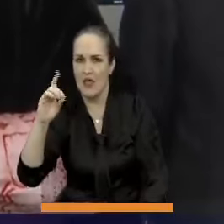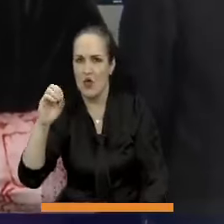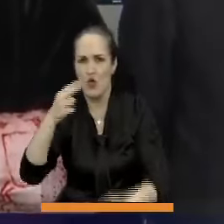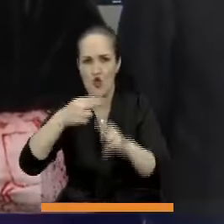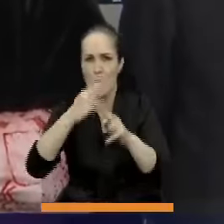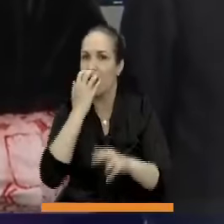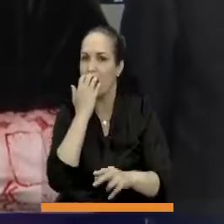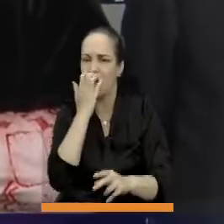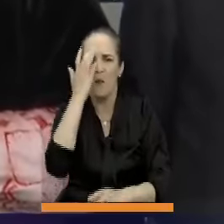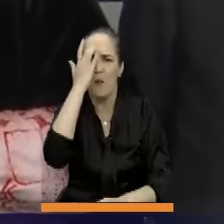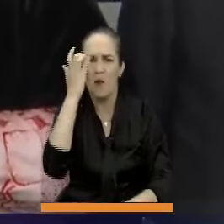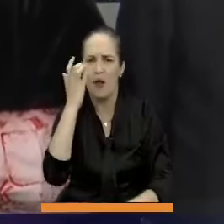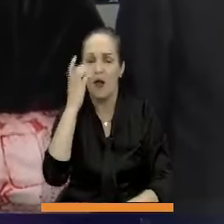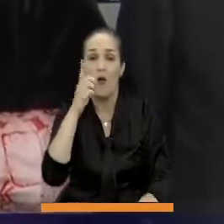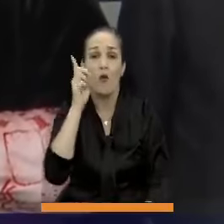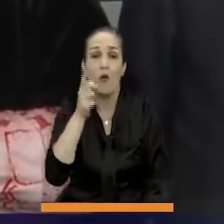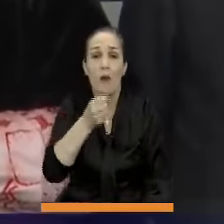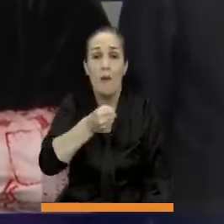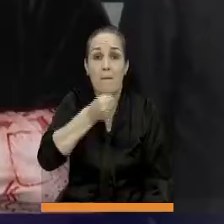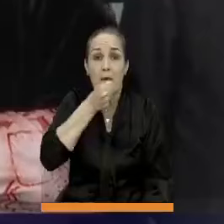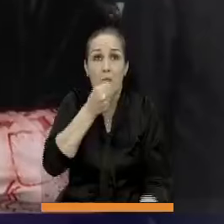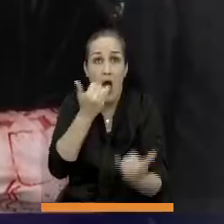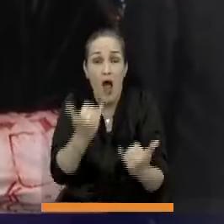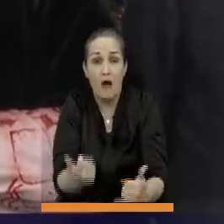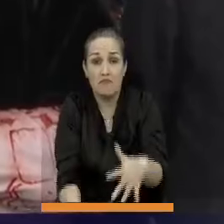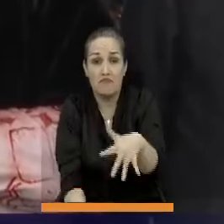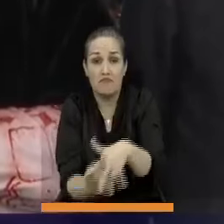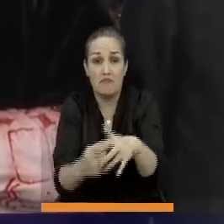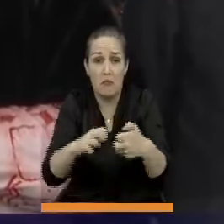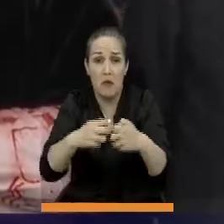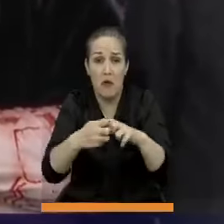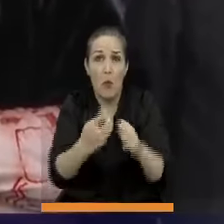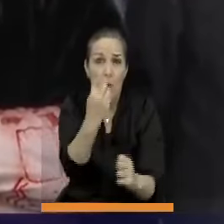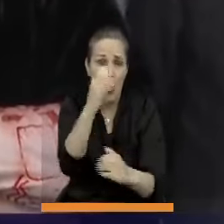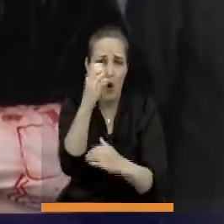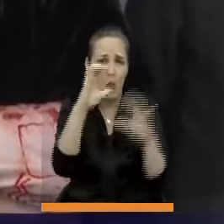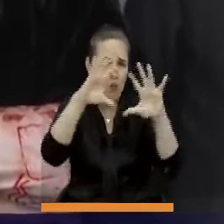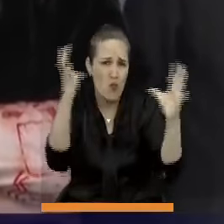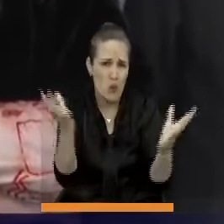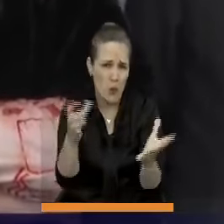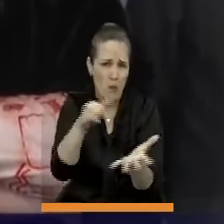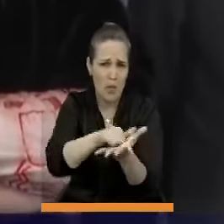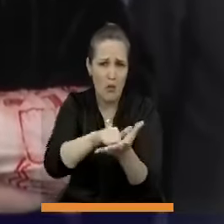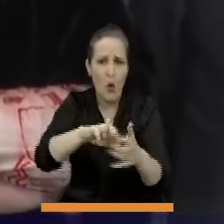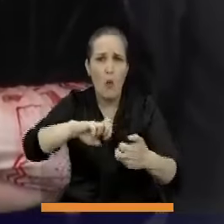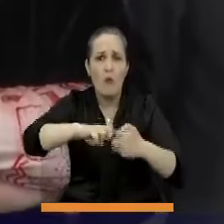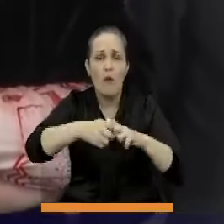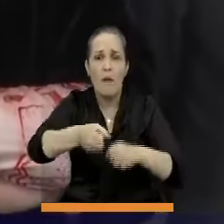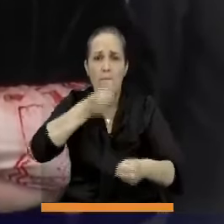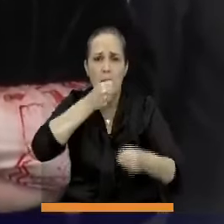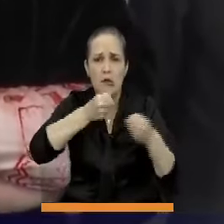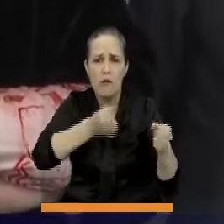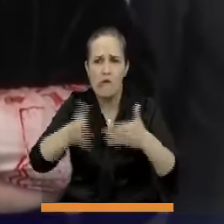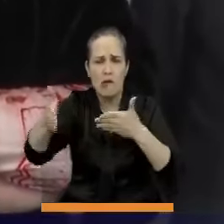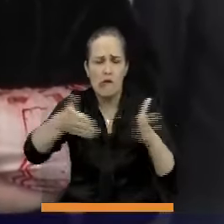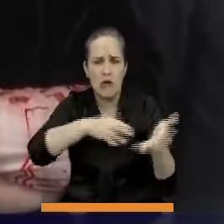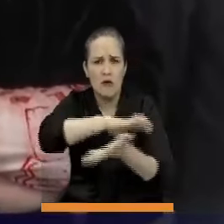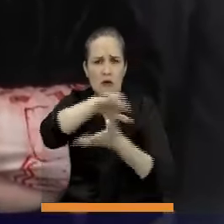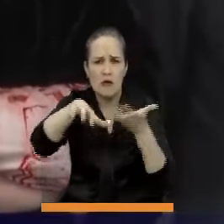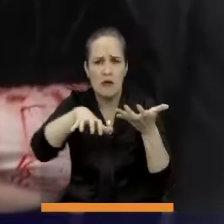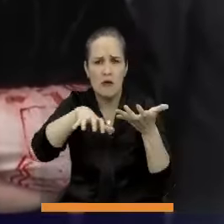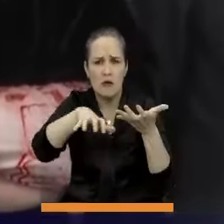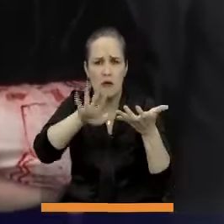el periodismo en Colombia está en crisis, pero también en el mundo, y creo que es importante recoger el legado de